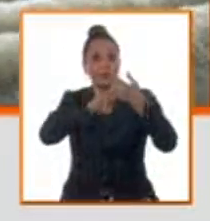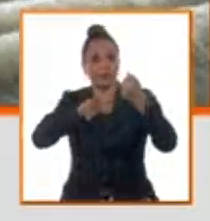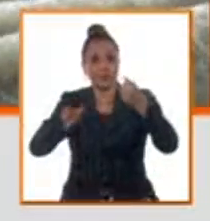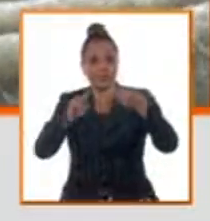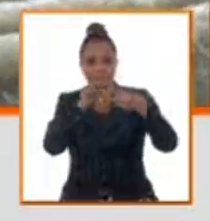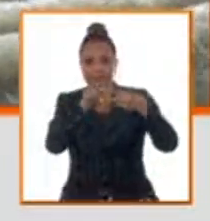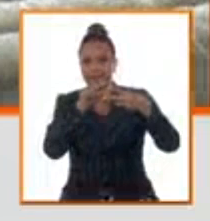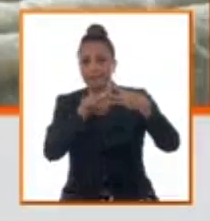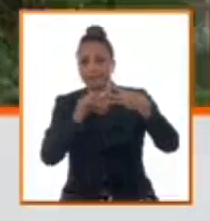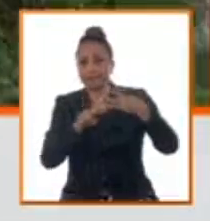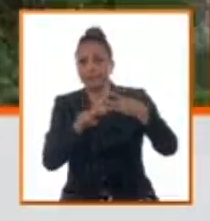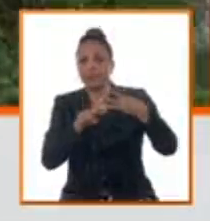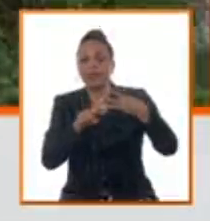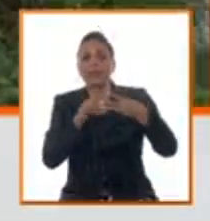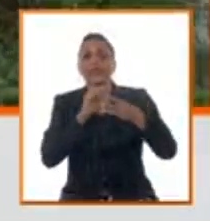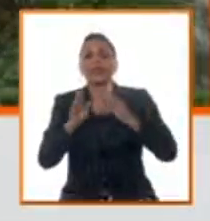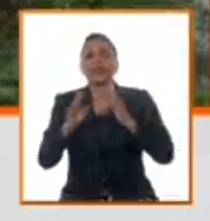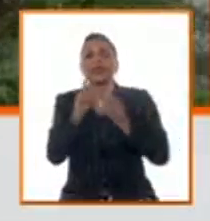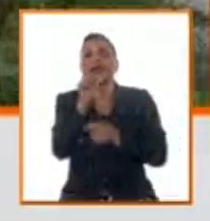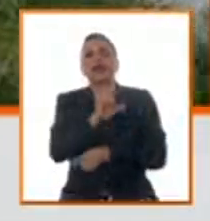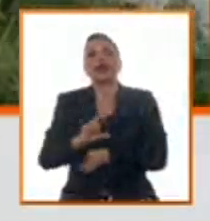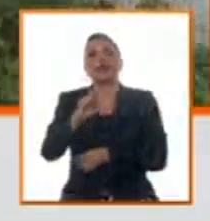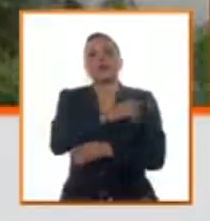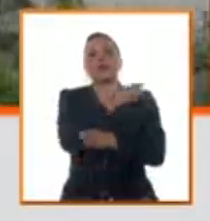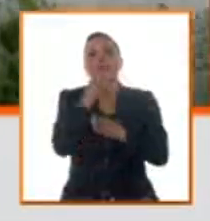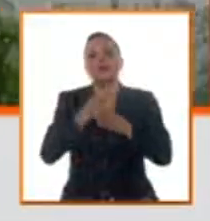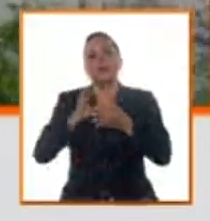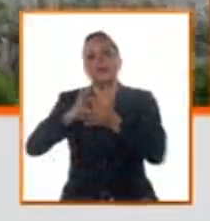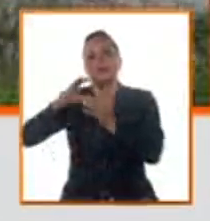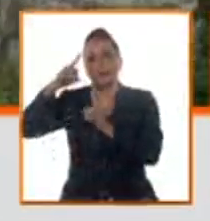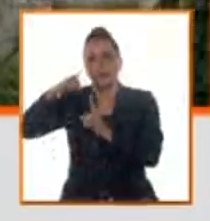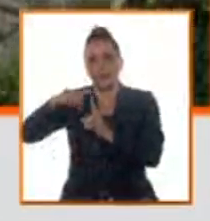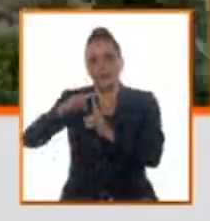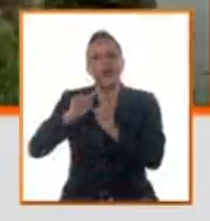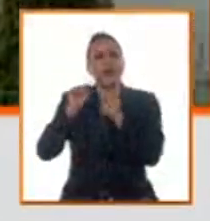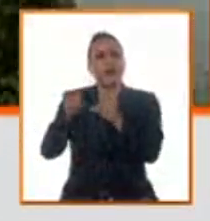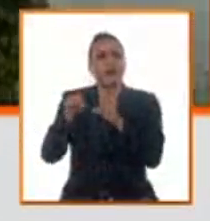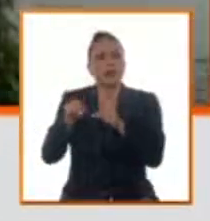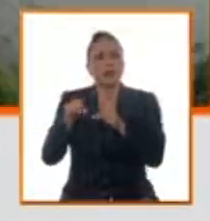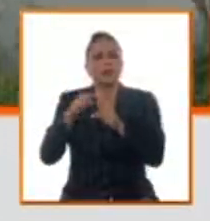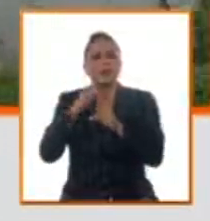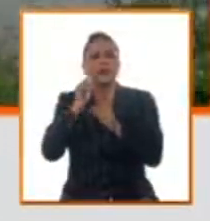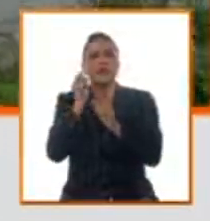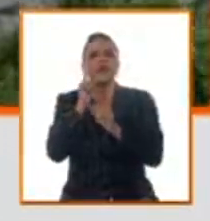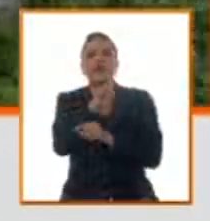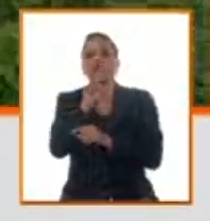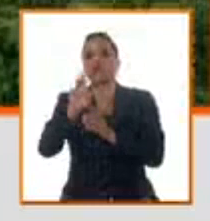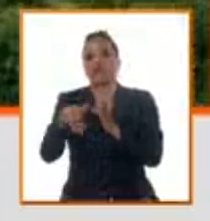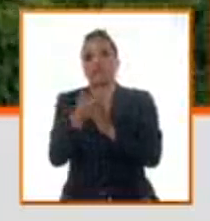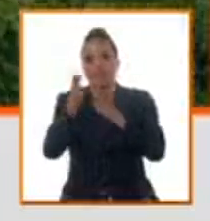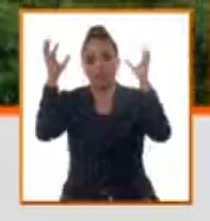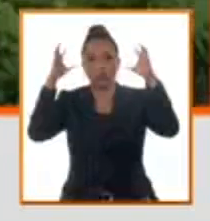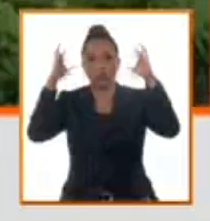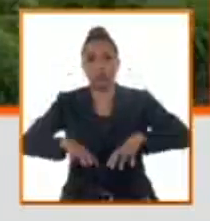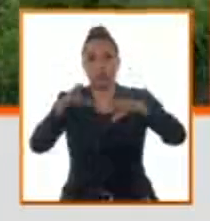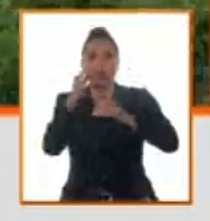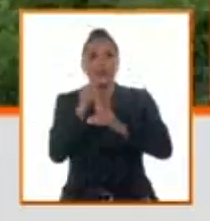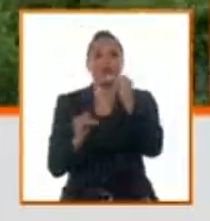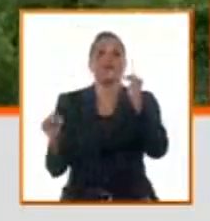hay tres provincias de la región de Camagüey hasta Guantánamo que han registrado en estos primeros 11 días el